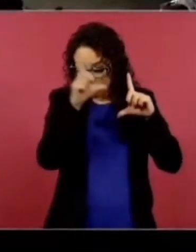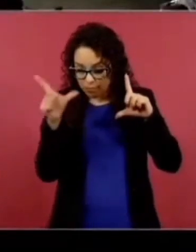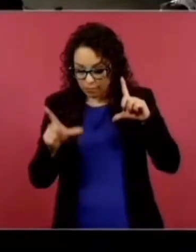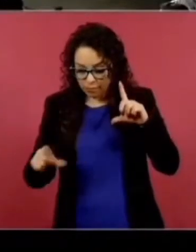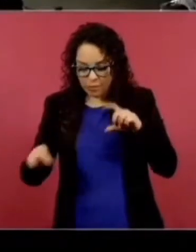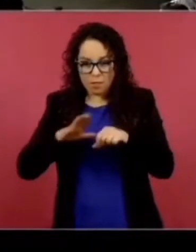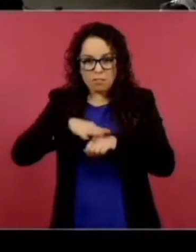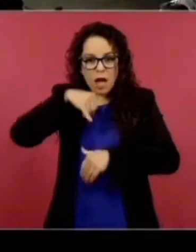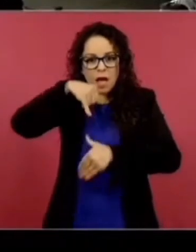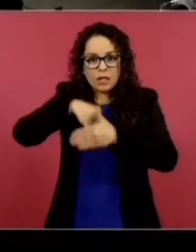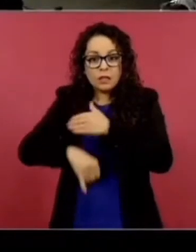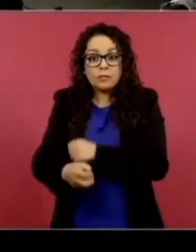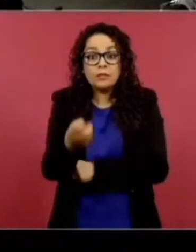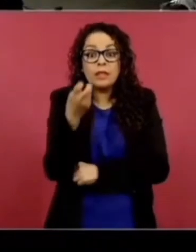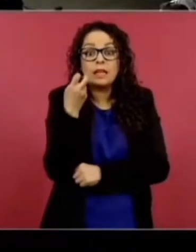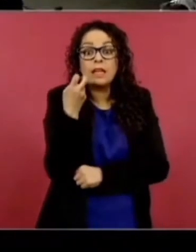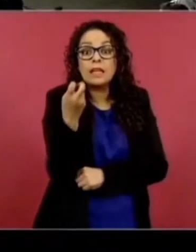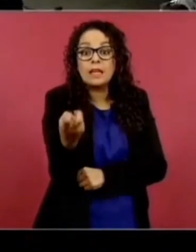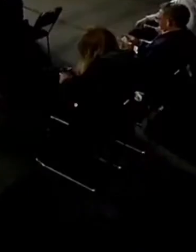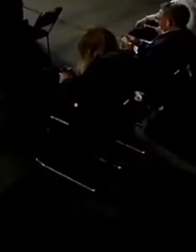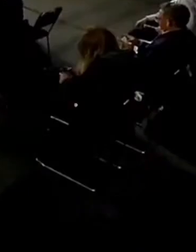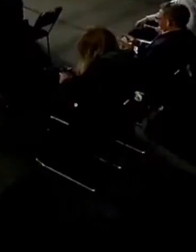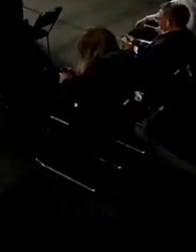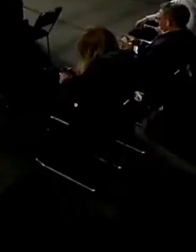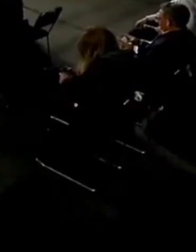es lo más